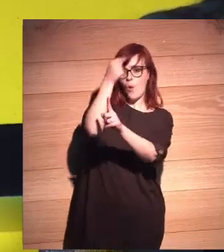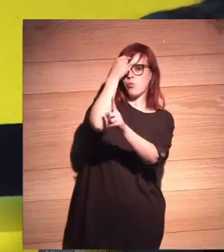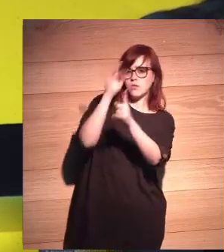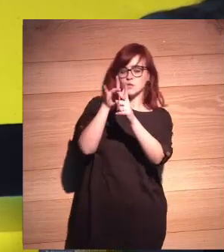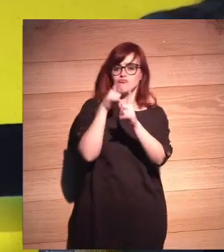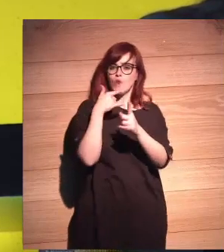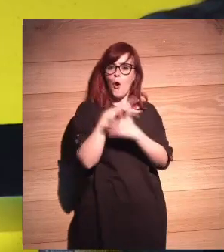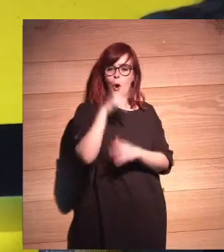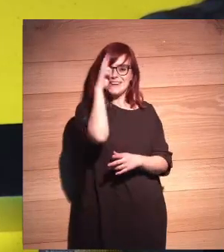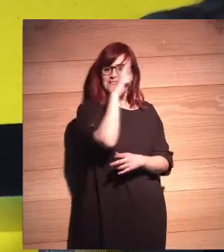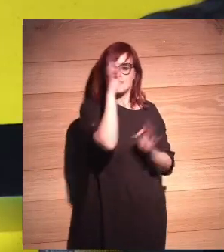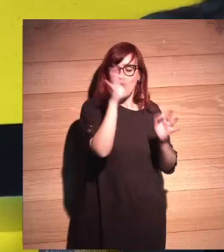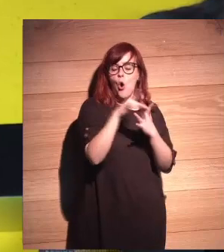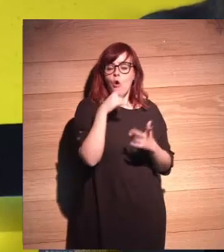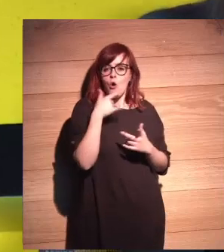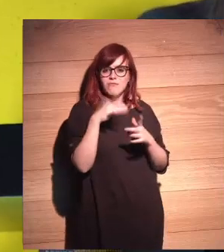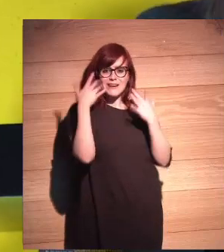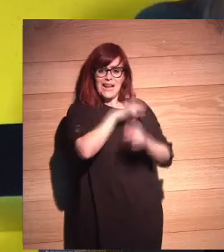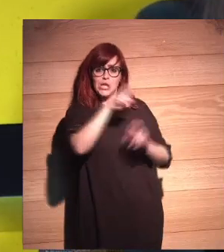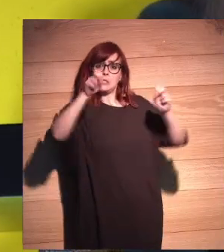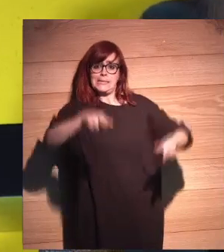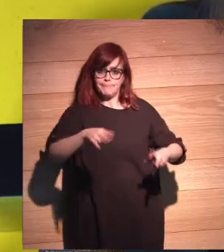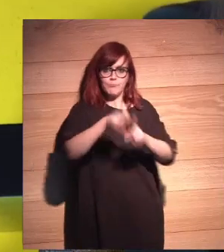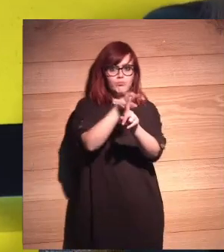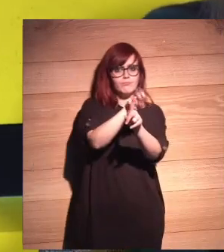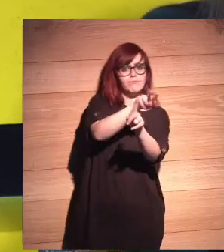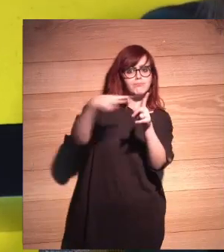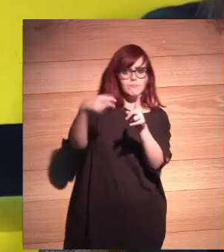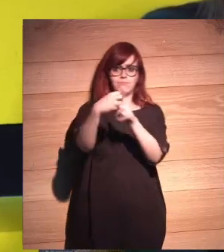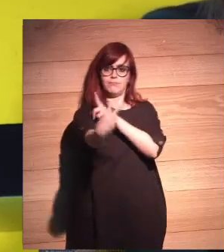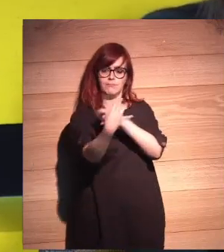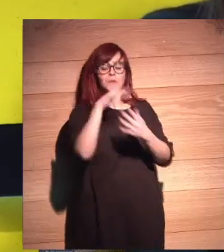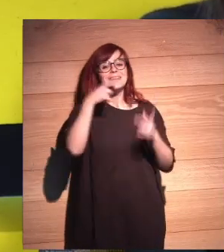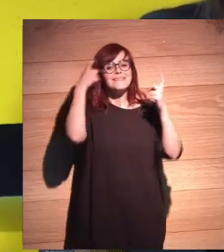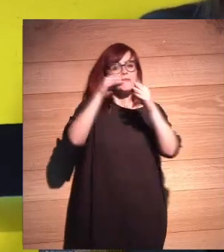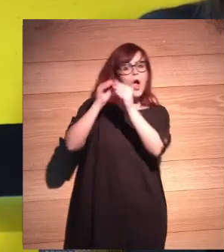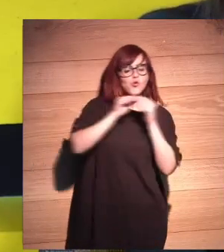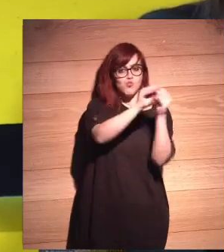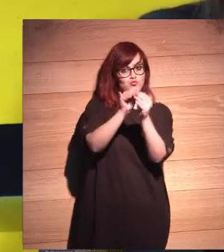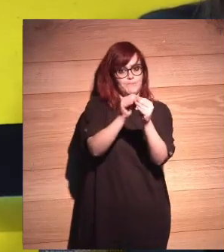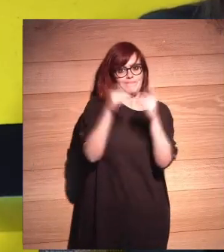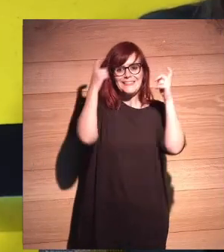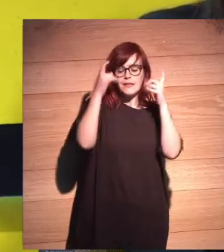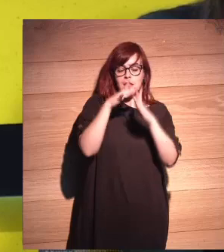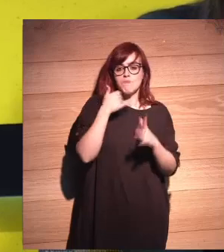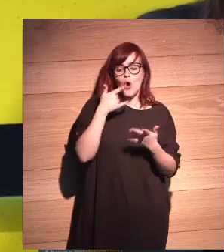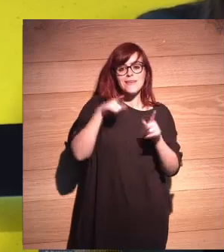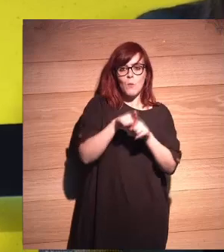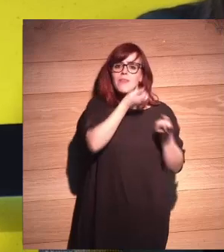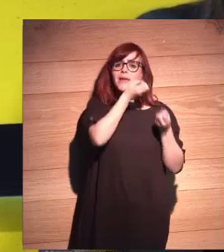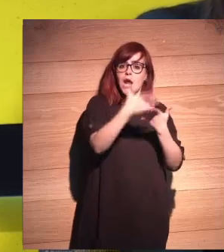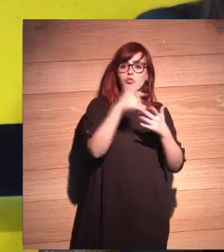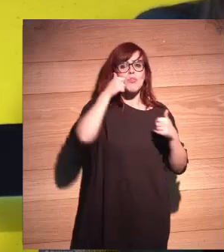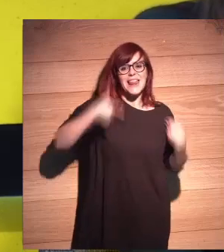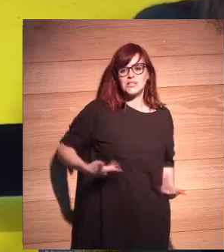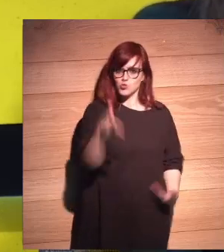visión agnóstica, es decir, tenemos muchas cosmovisiones y por lo tanto intentar establecer un mínimo común denominador, como hicimos con la Declaración de